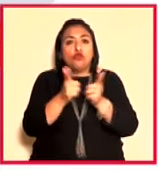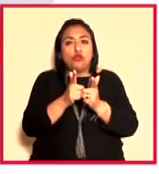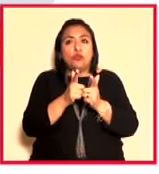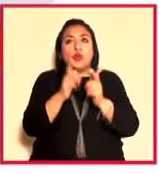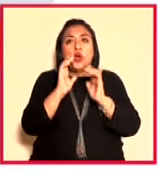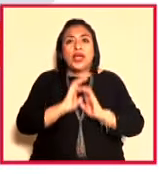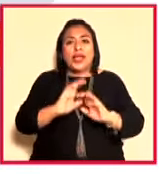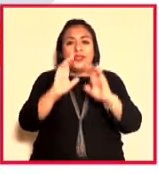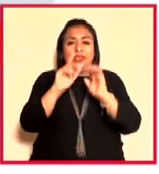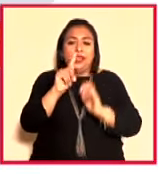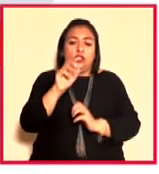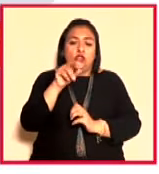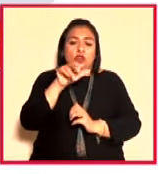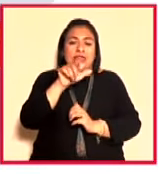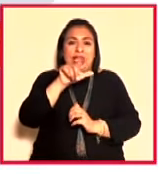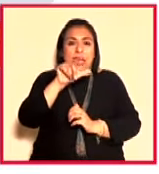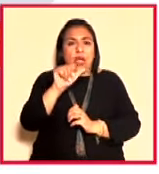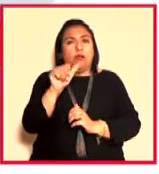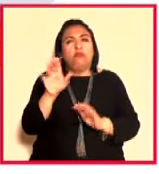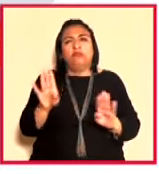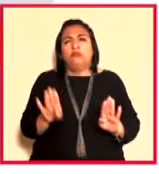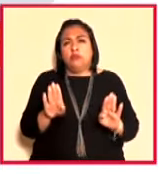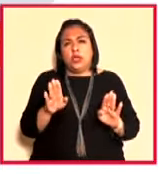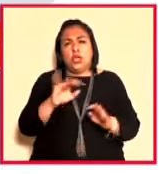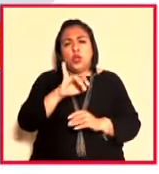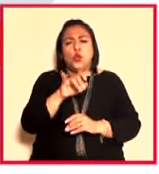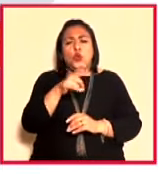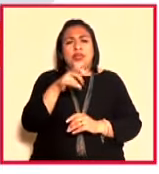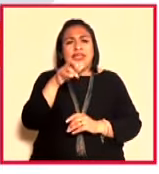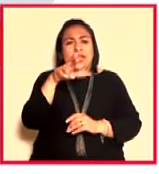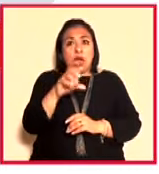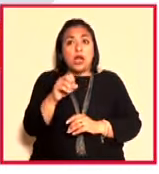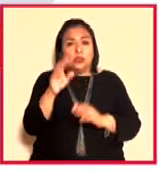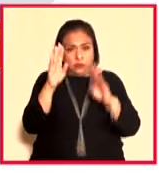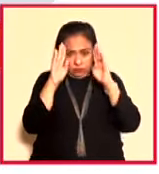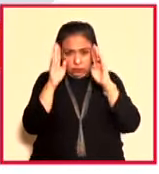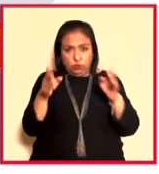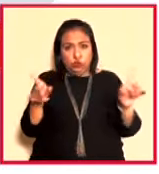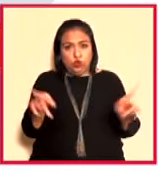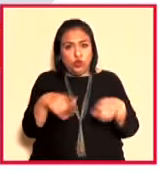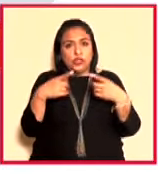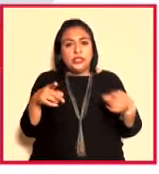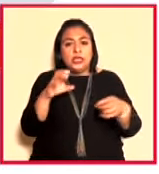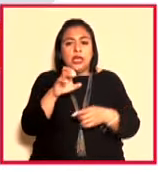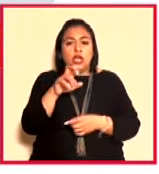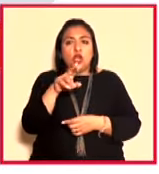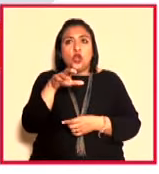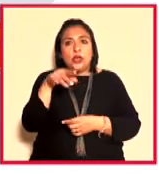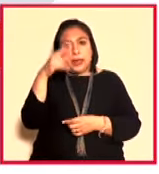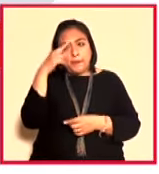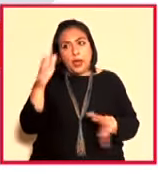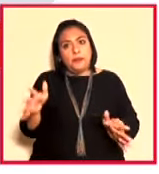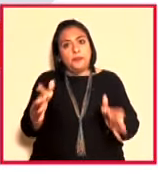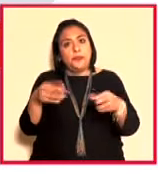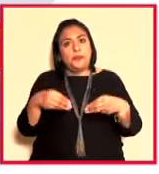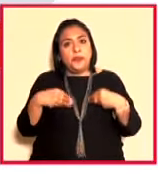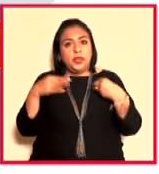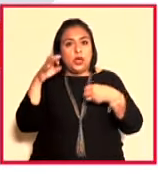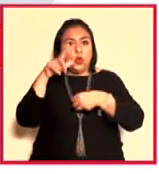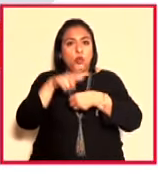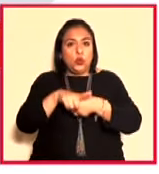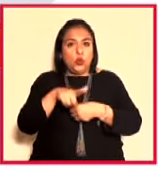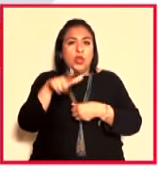Tonalá, al más puro estilo de los juglares medievales, se ha abocado a musicalizar la crónica para promover la vida cultural de la cuna